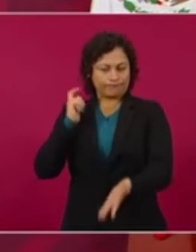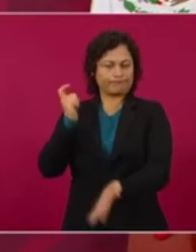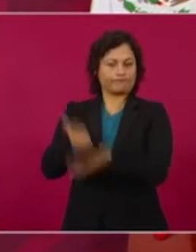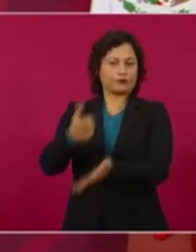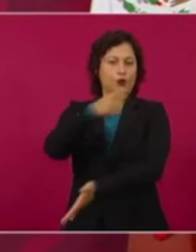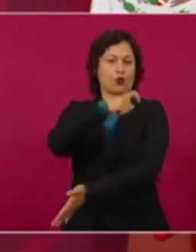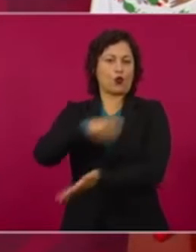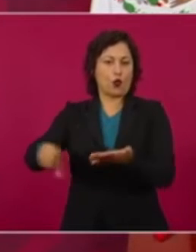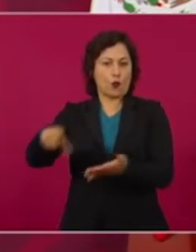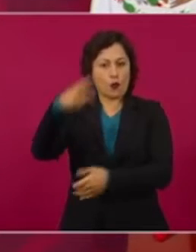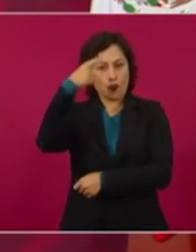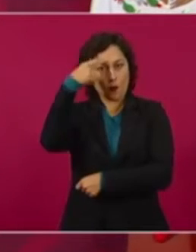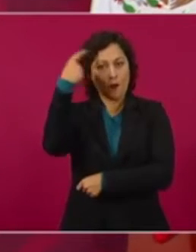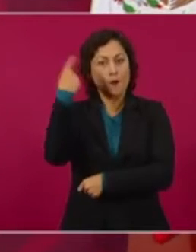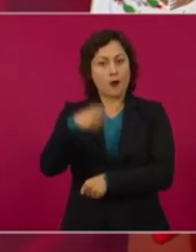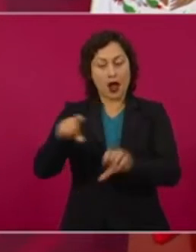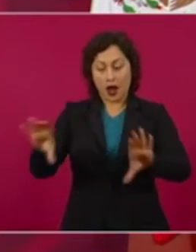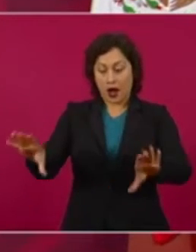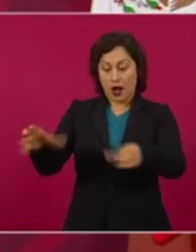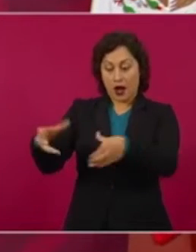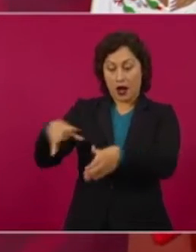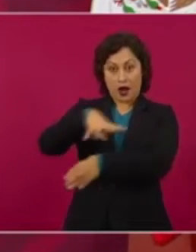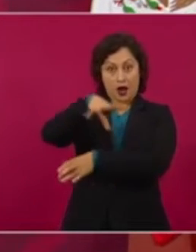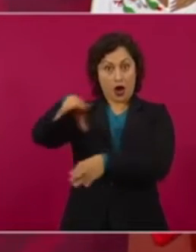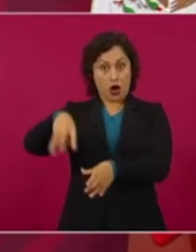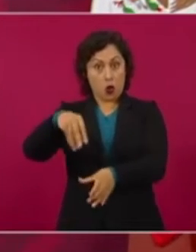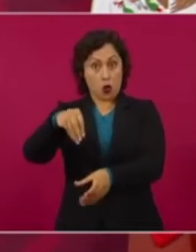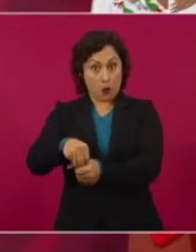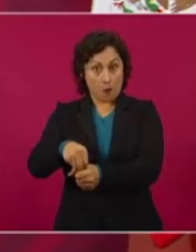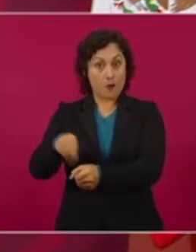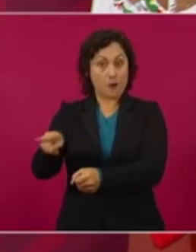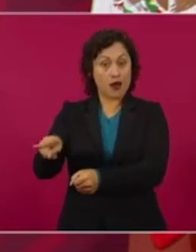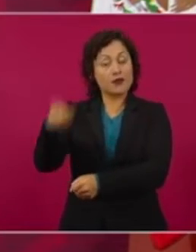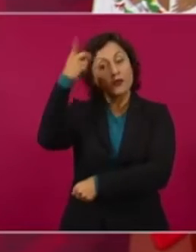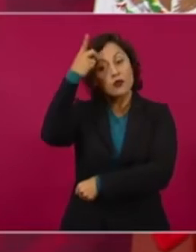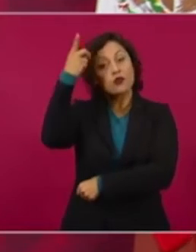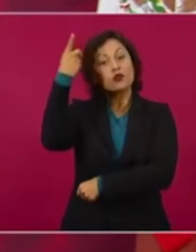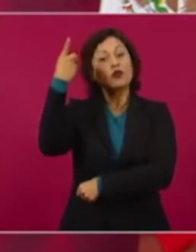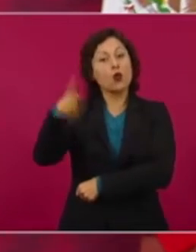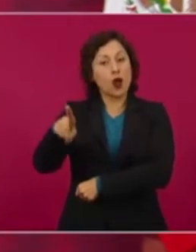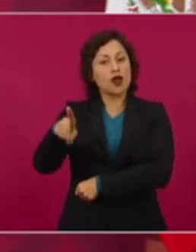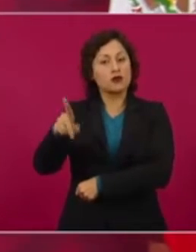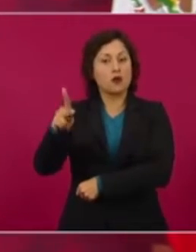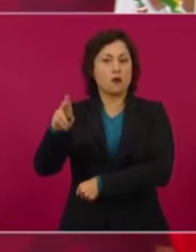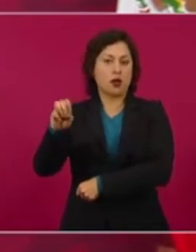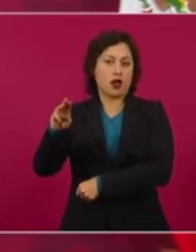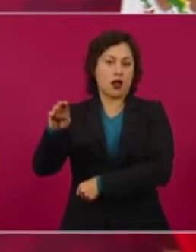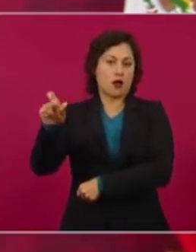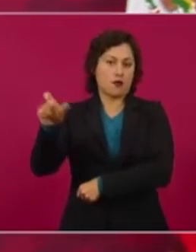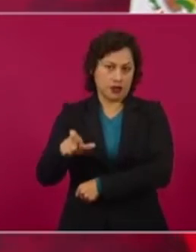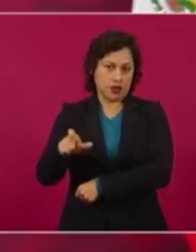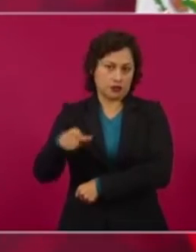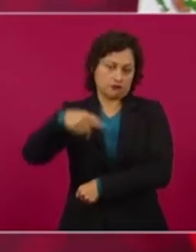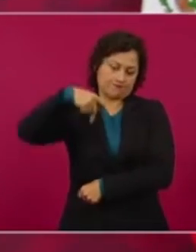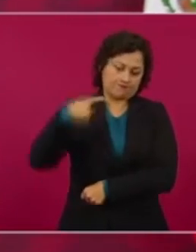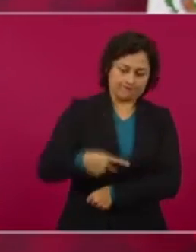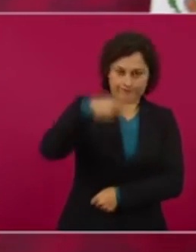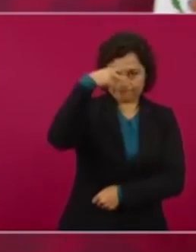sean propiedad de la nación, de México.